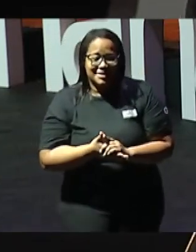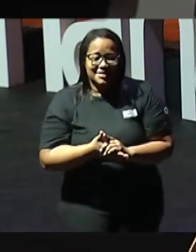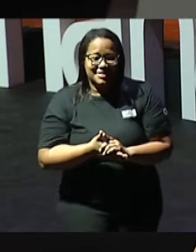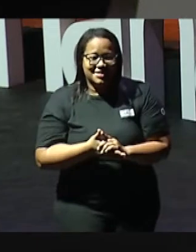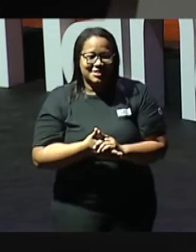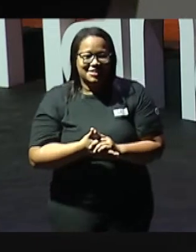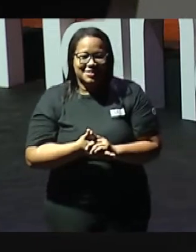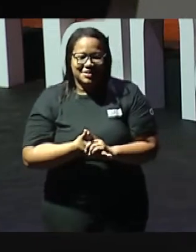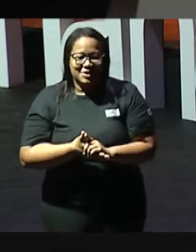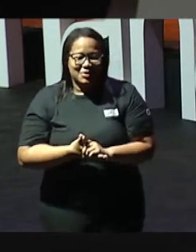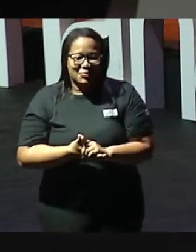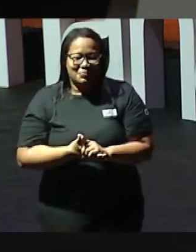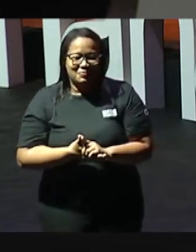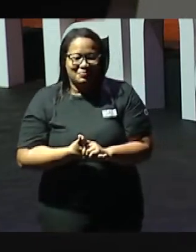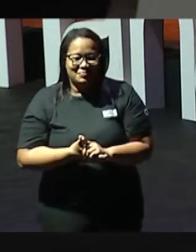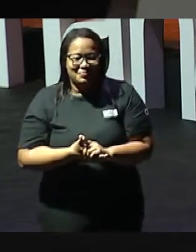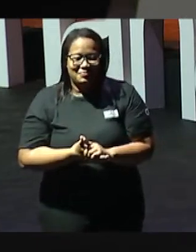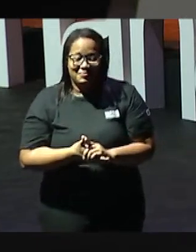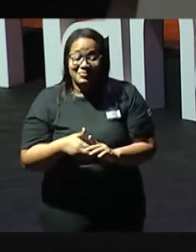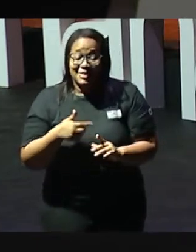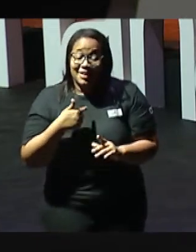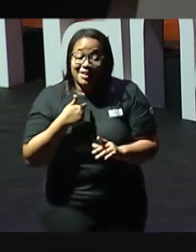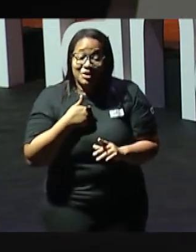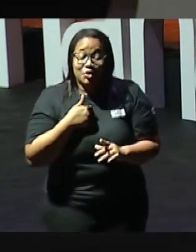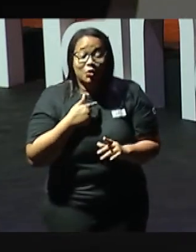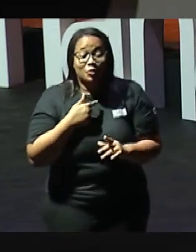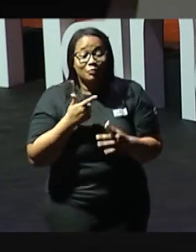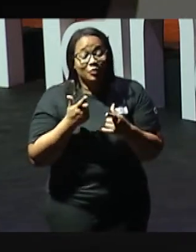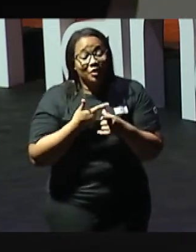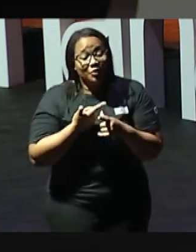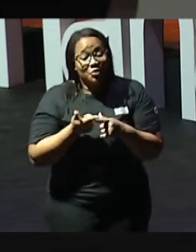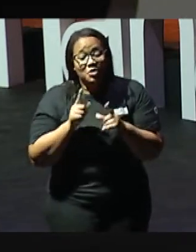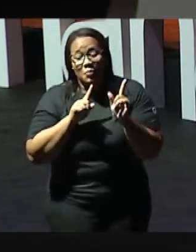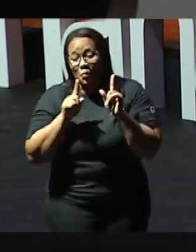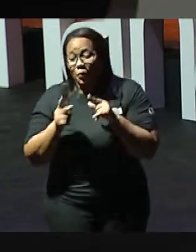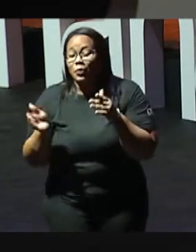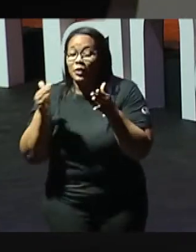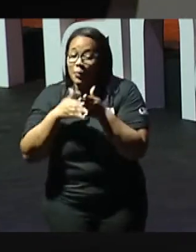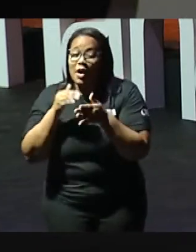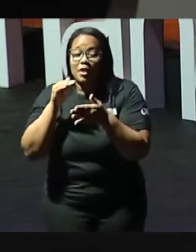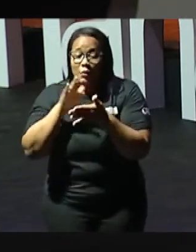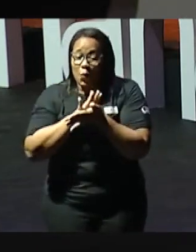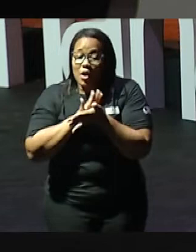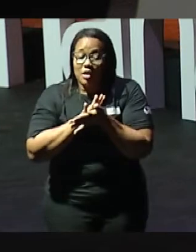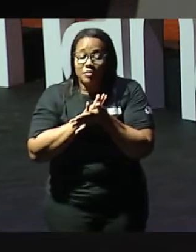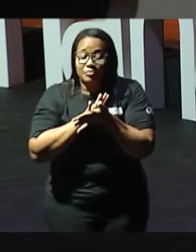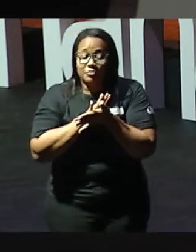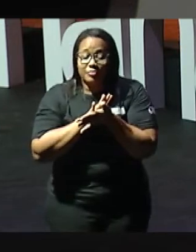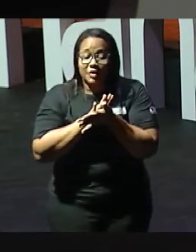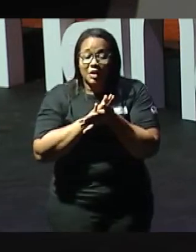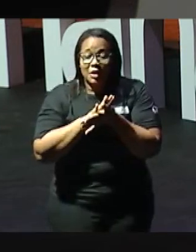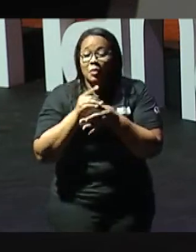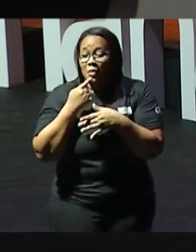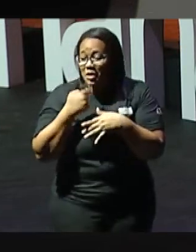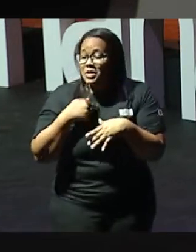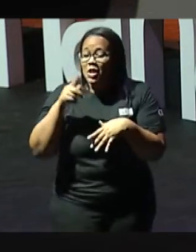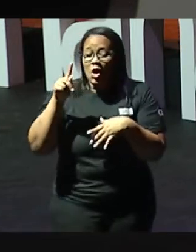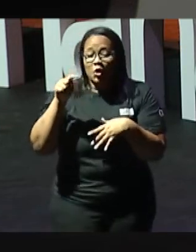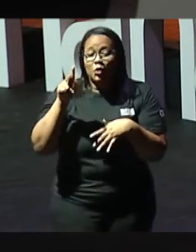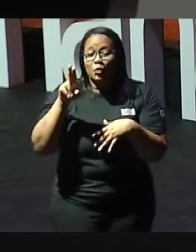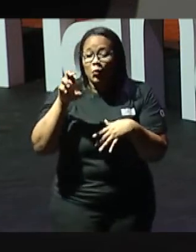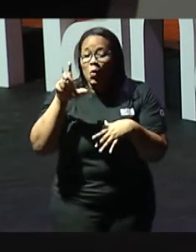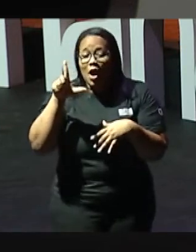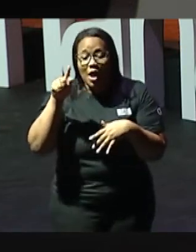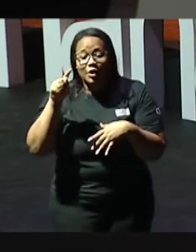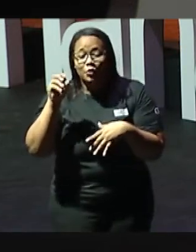yo agarro al otro día veo al tigre que me dice el puzzle